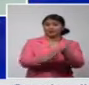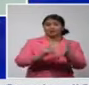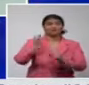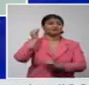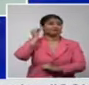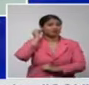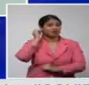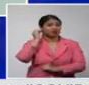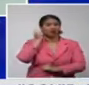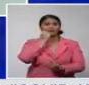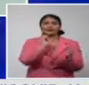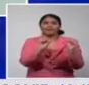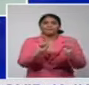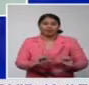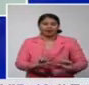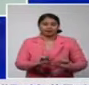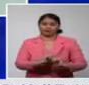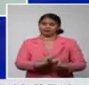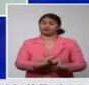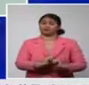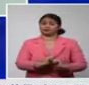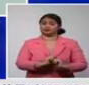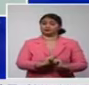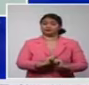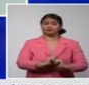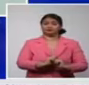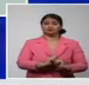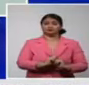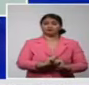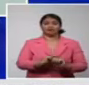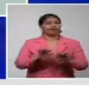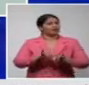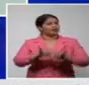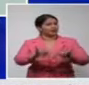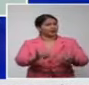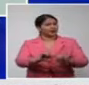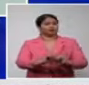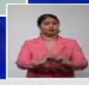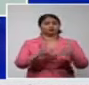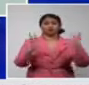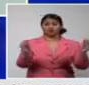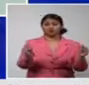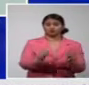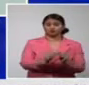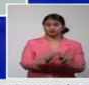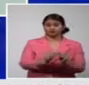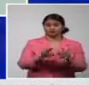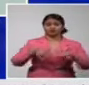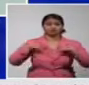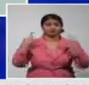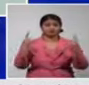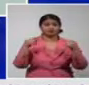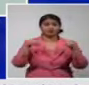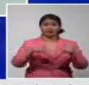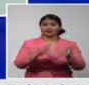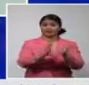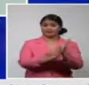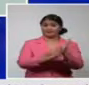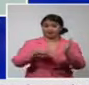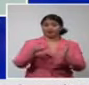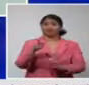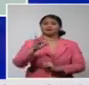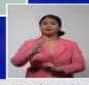ver. Y lamentablemente tenemos ya 18 fallecidos más en este mes de